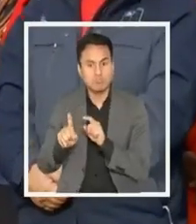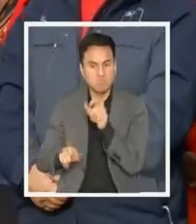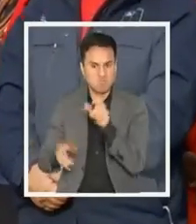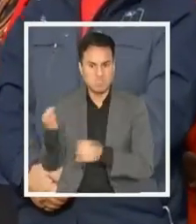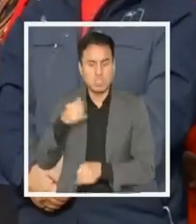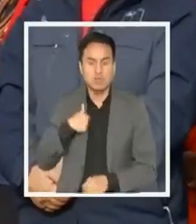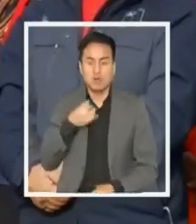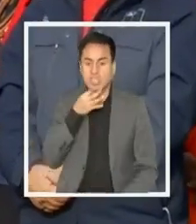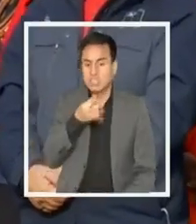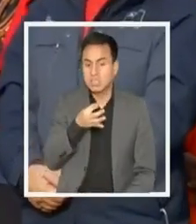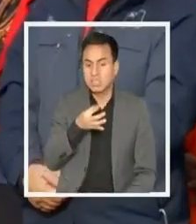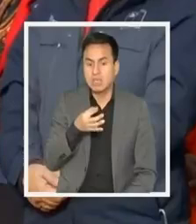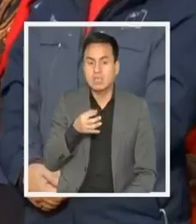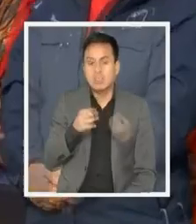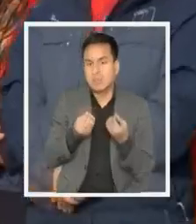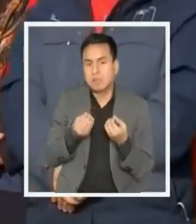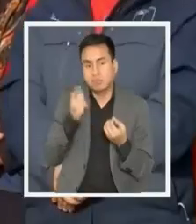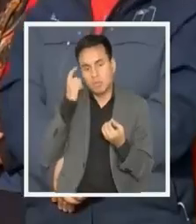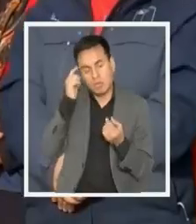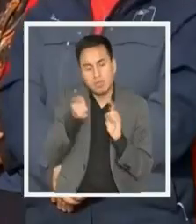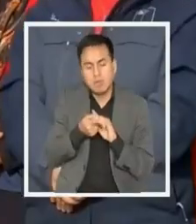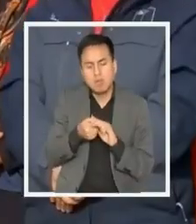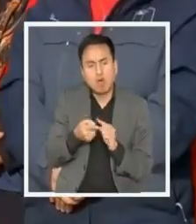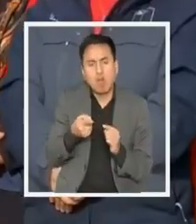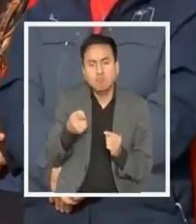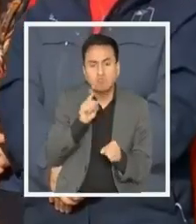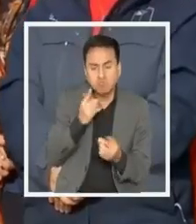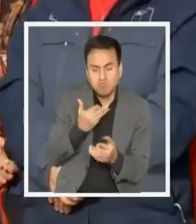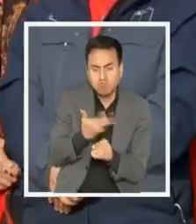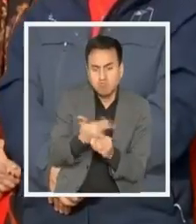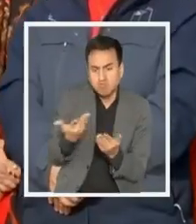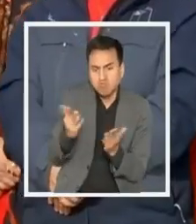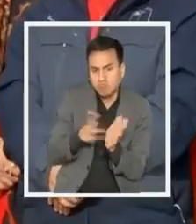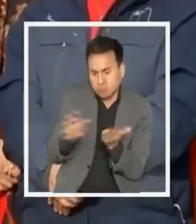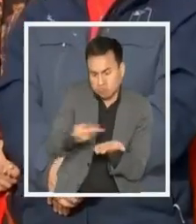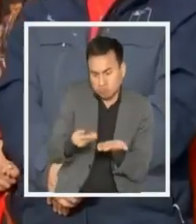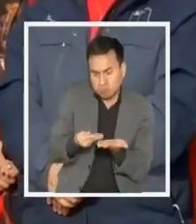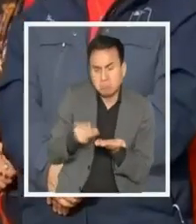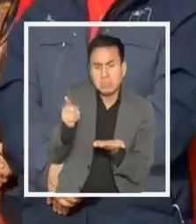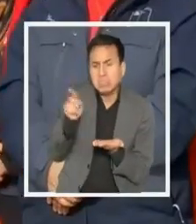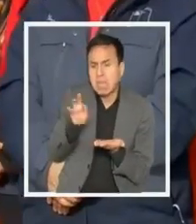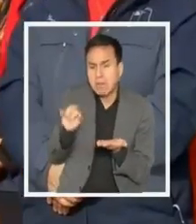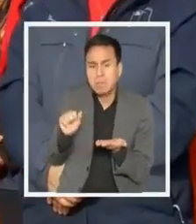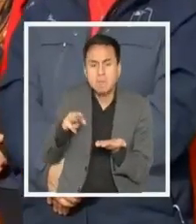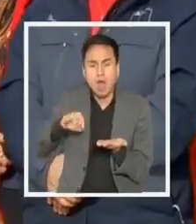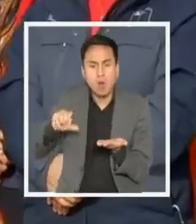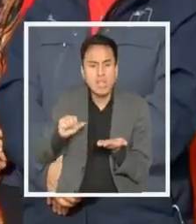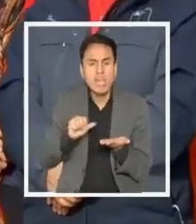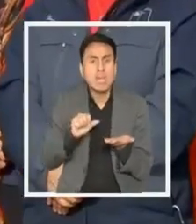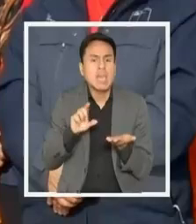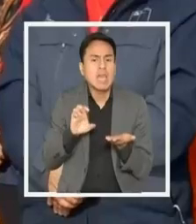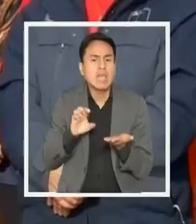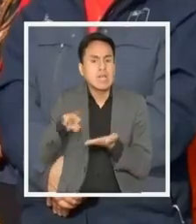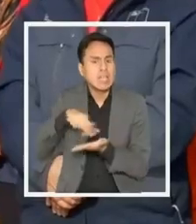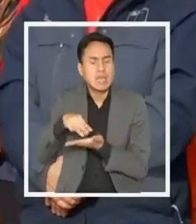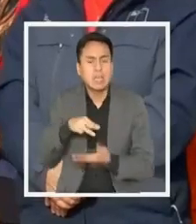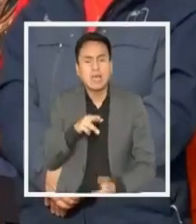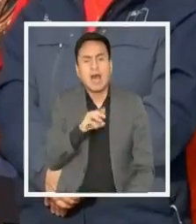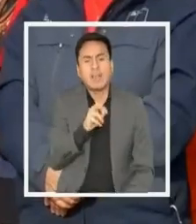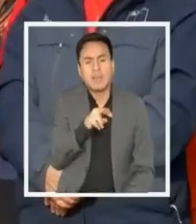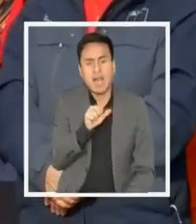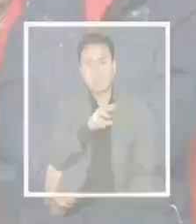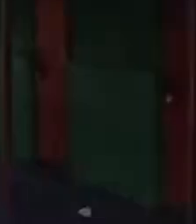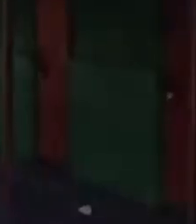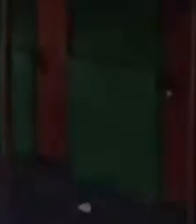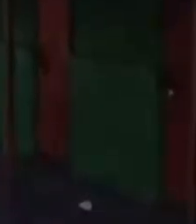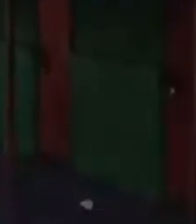yo vaya a decir que sí a cualquier cosa. Pero con los antecedentes que tengo hasta la fecha, ni el Seremi del Maule ni la Dina Dresner tienen responsabilidades